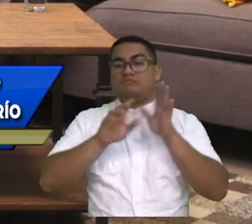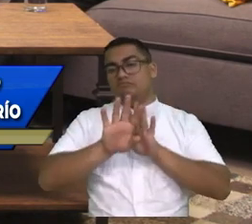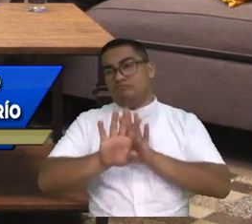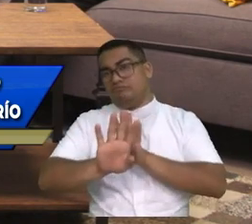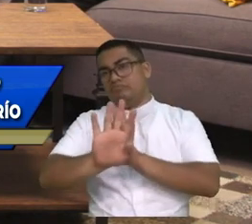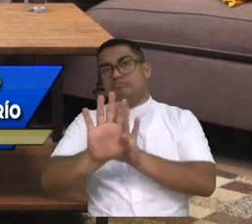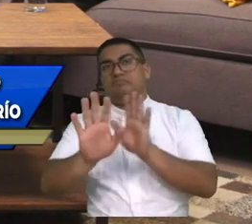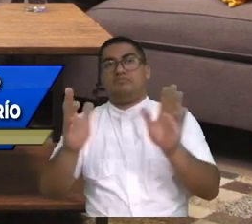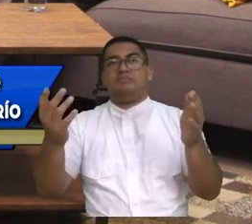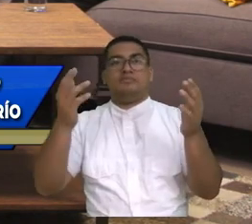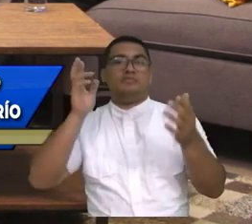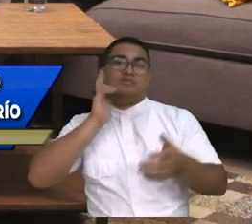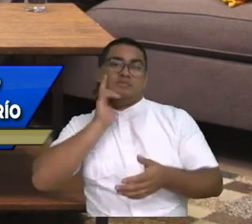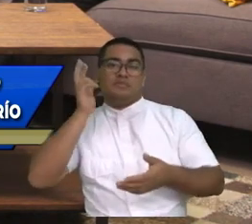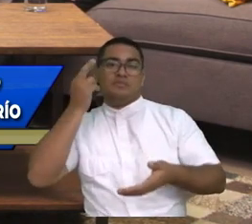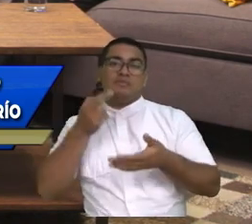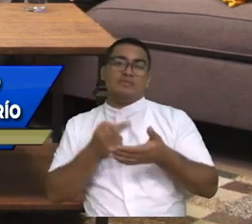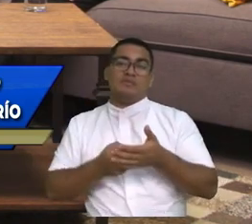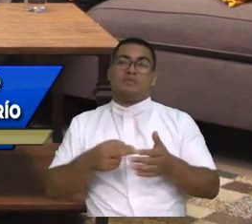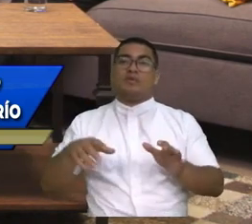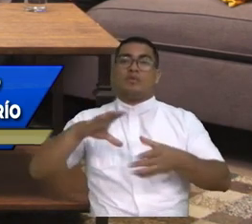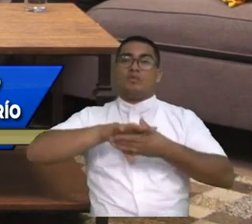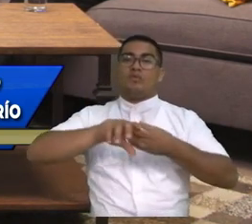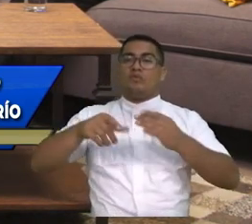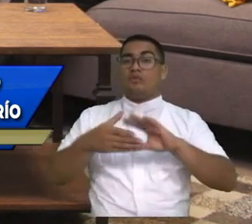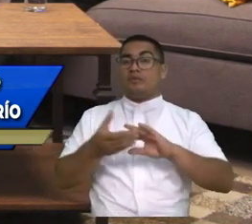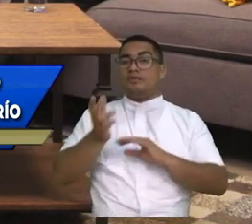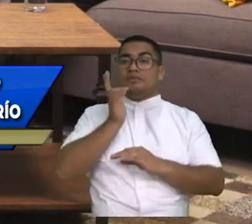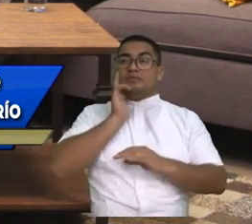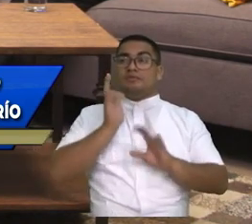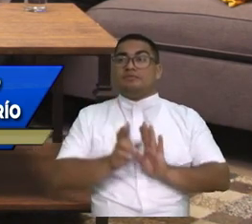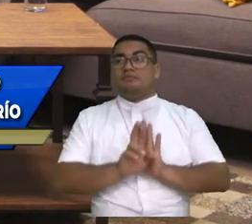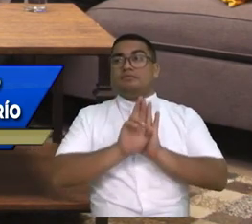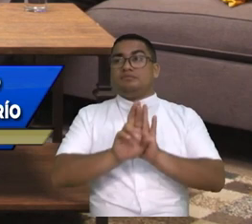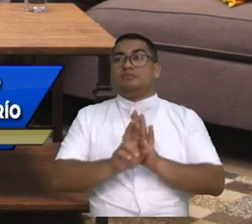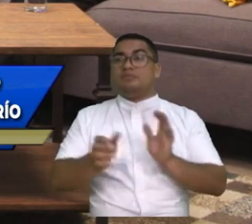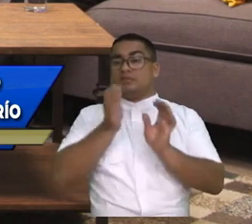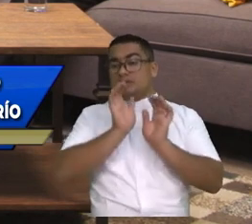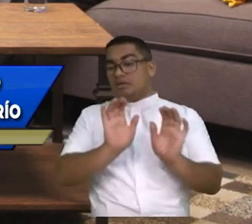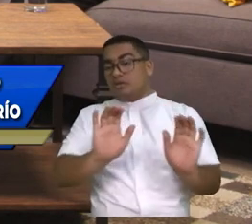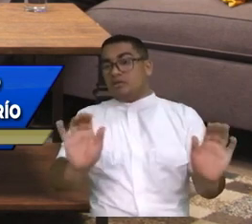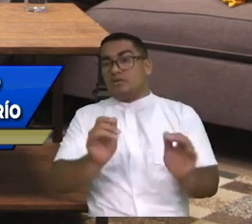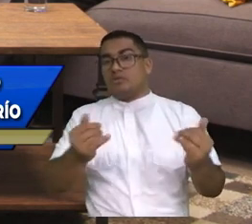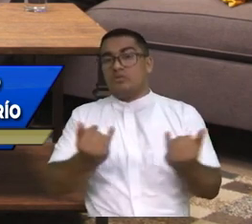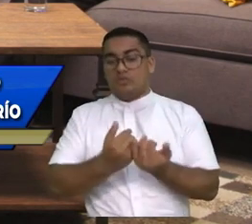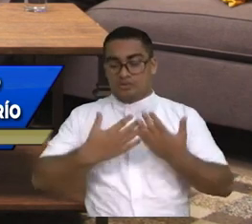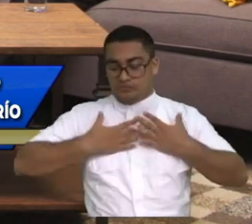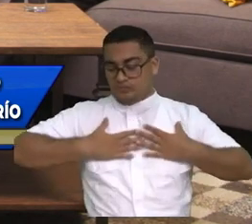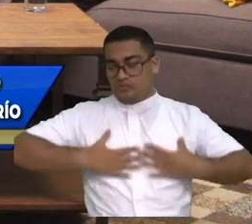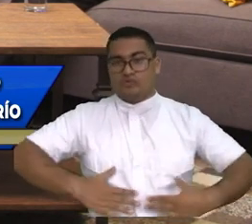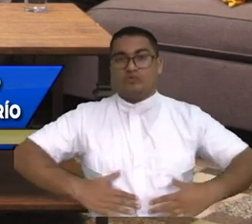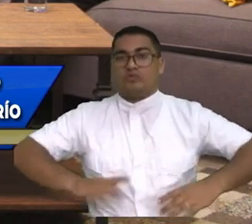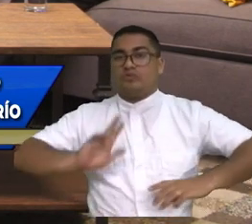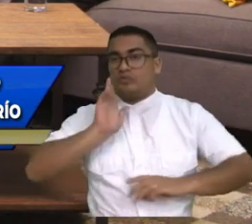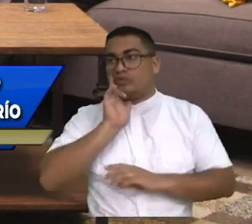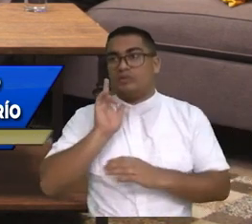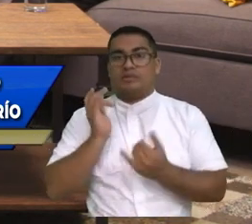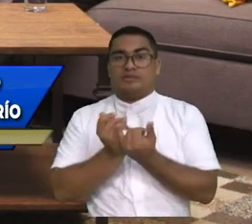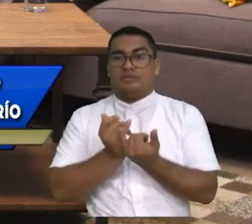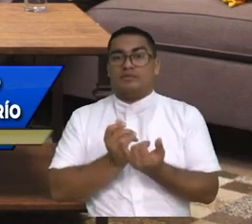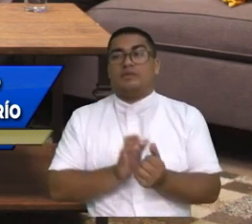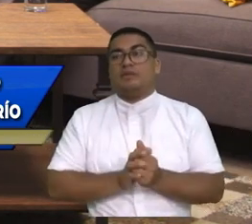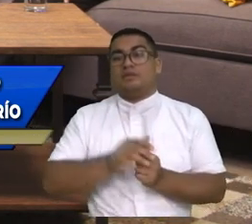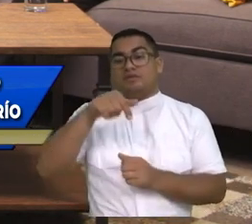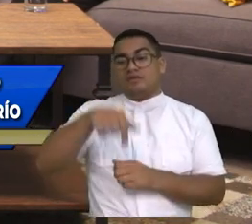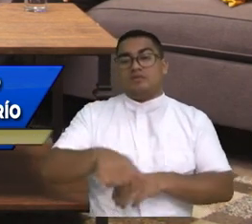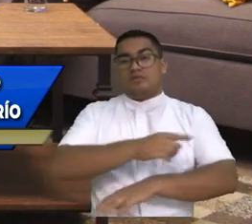darianas, representación de los cuentos más emblemáticos de Rubén Darío, niños vestidos como el príncipe de las letras castellanas. Y hoy,